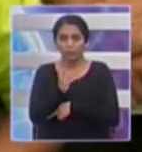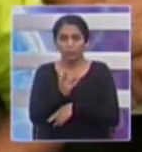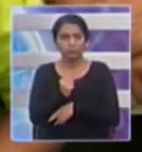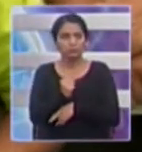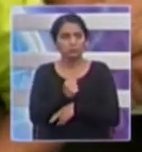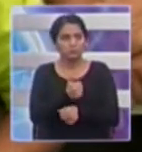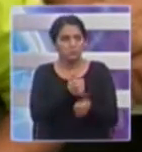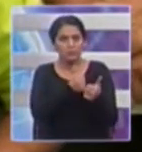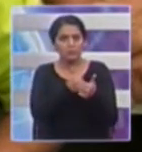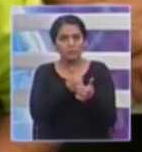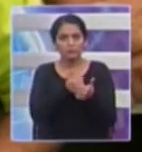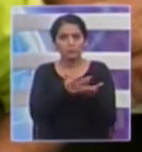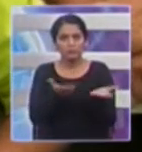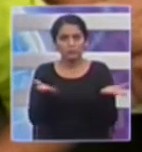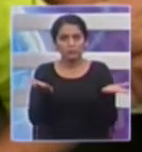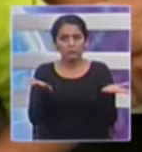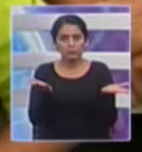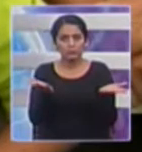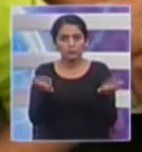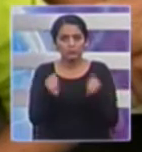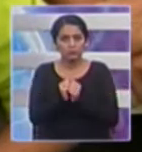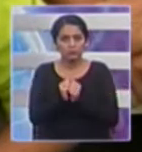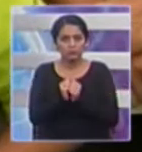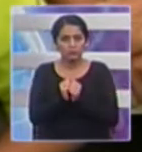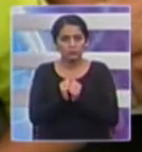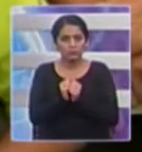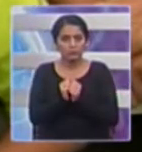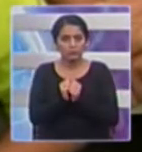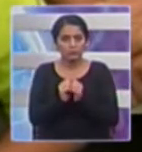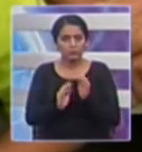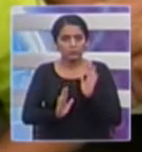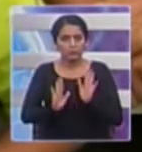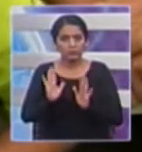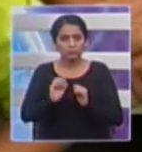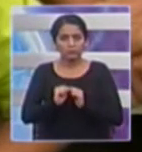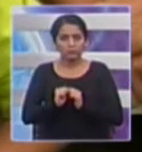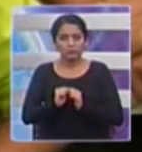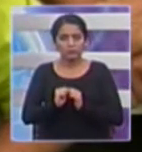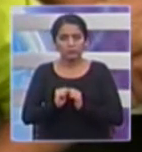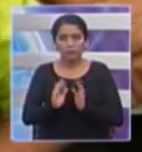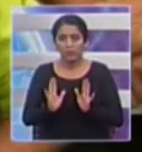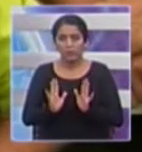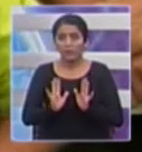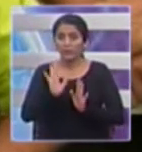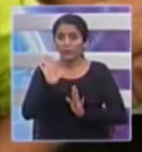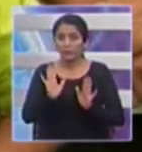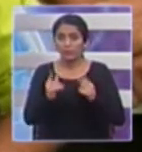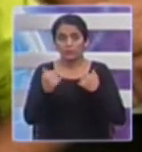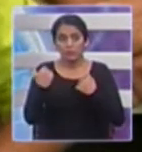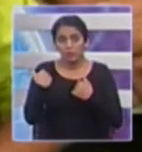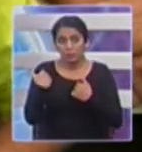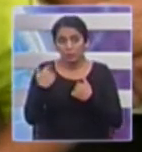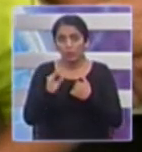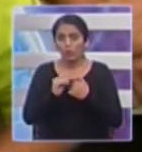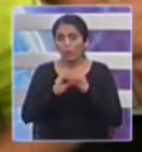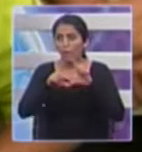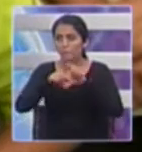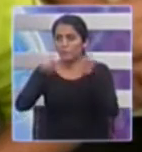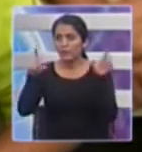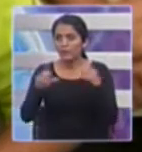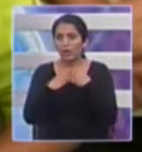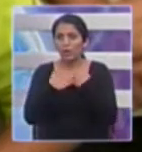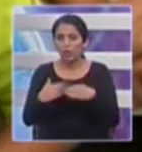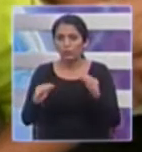contestado que no existe cuenta, giro, activo, bien inmueble, empresa,